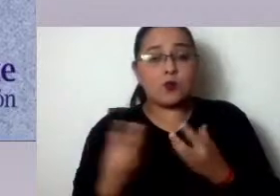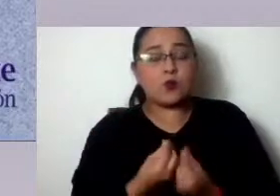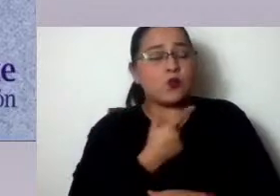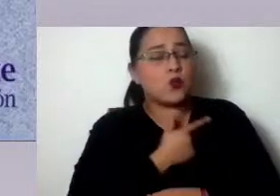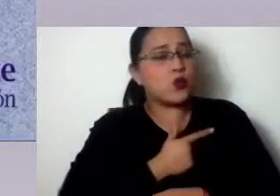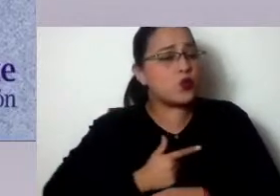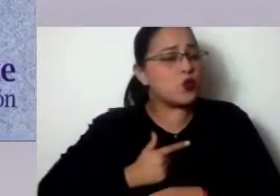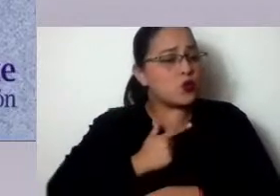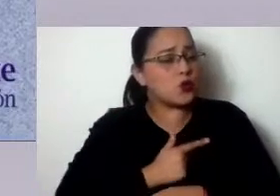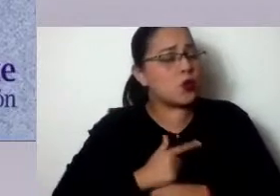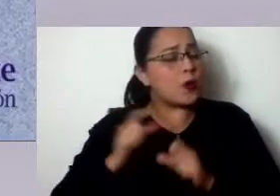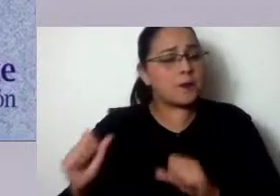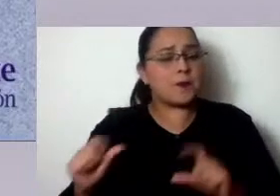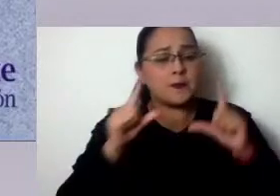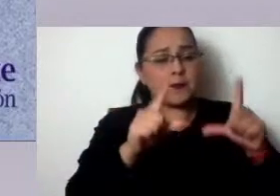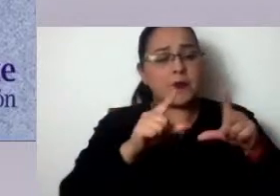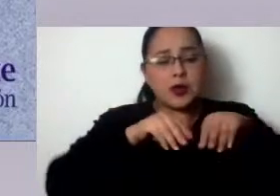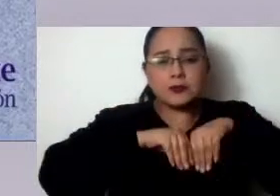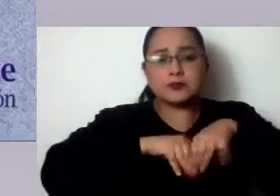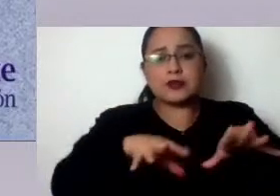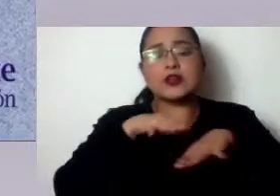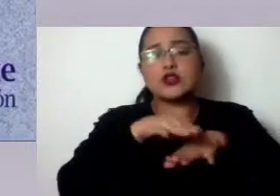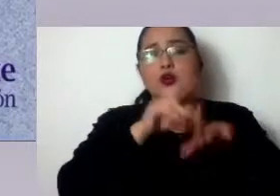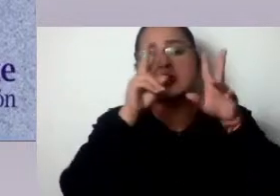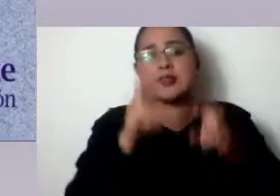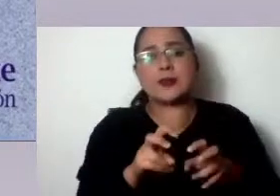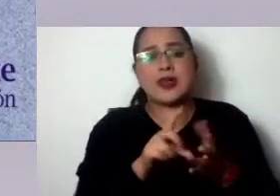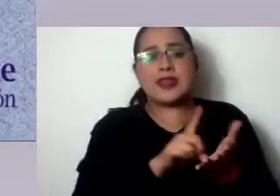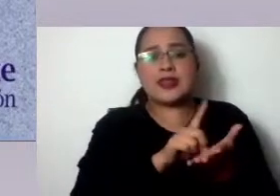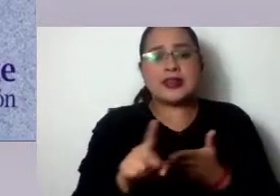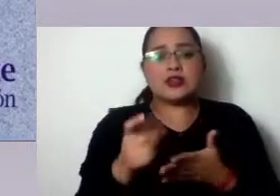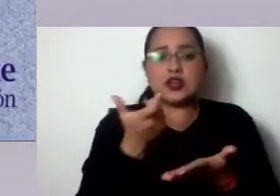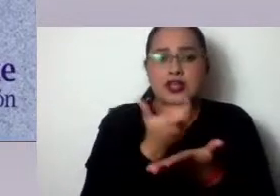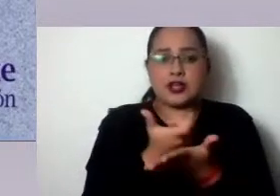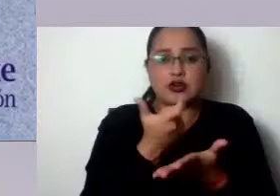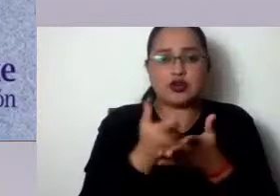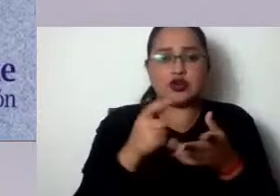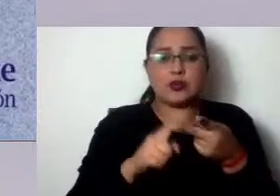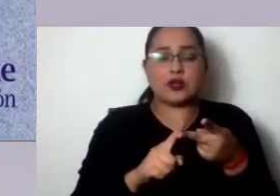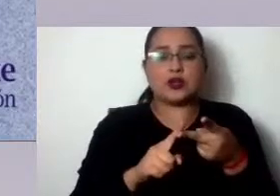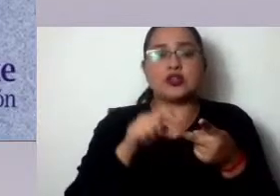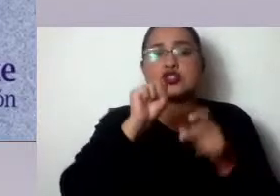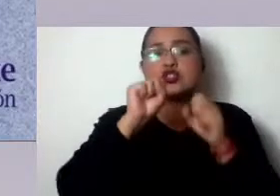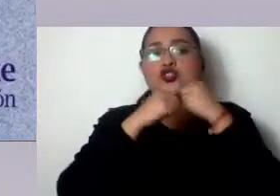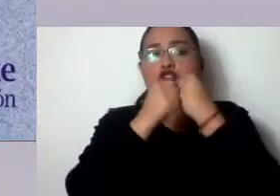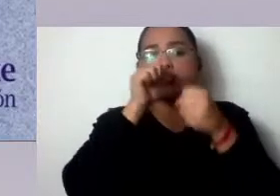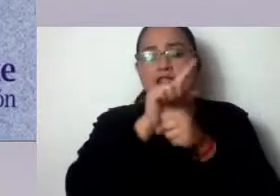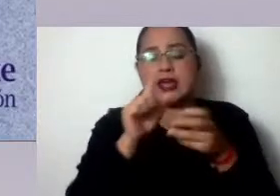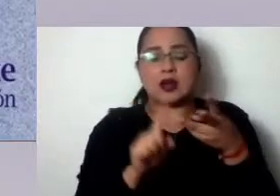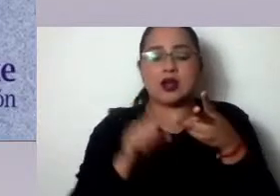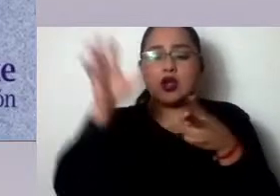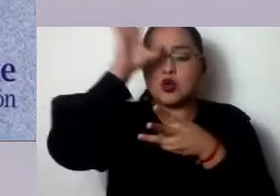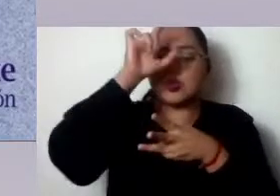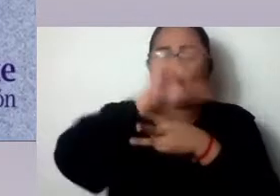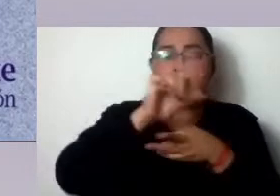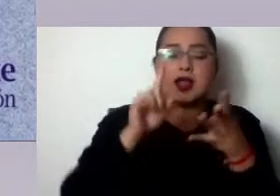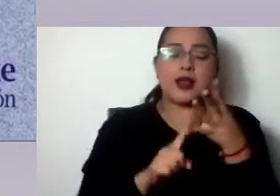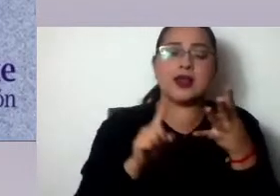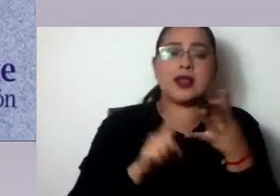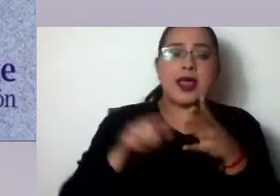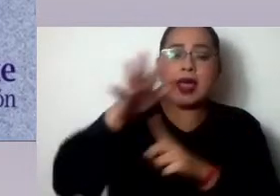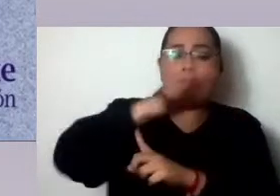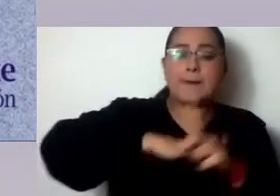para charlar sobre el tema los derechos económicos sociales culturales y ambientales conocidos como